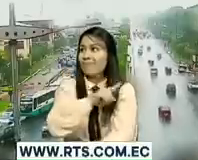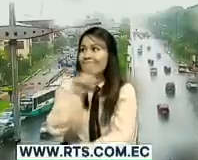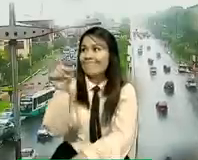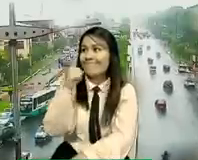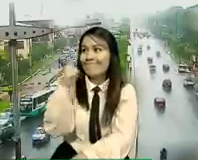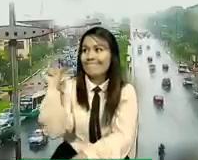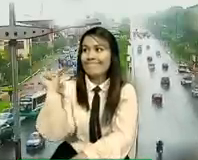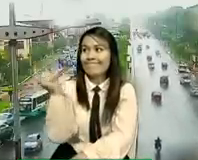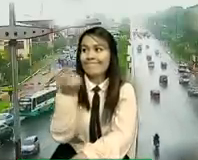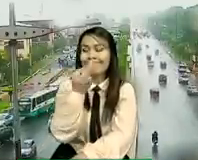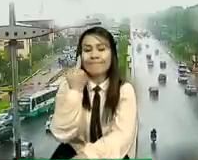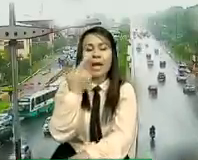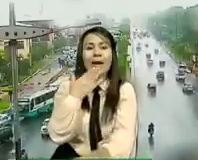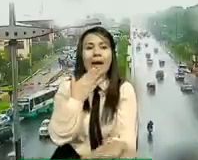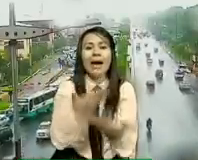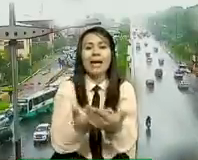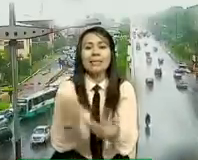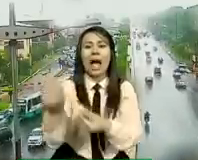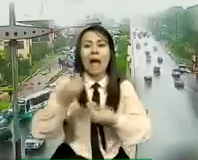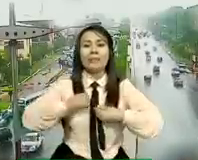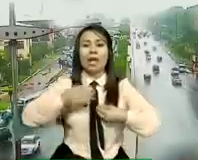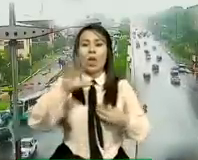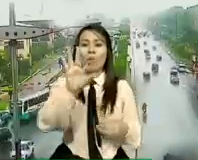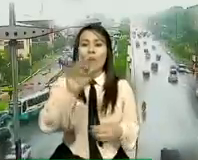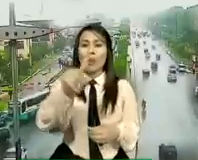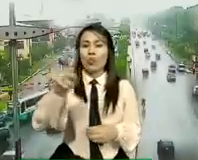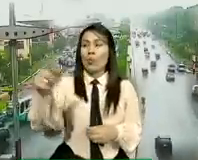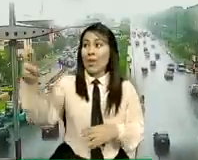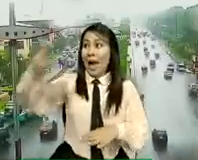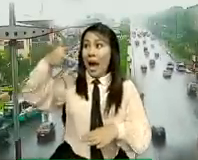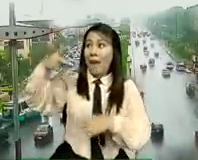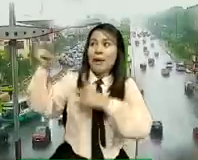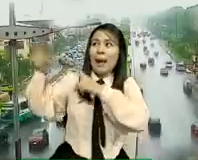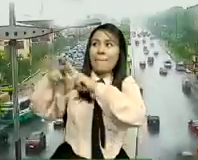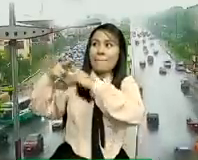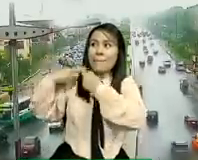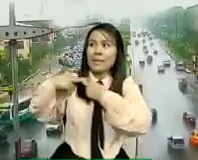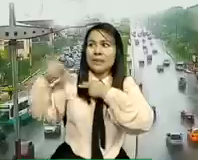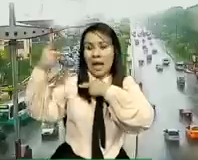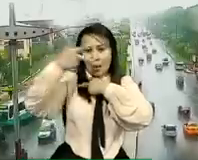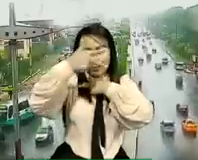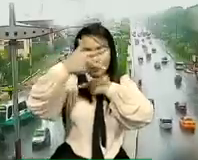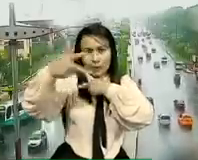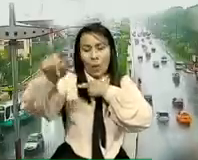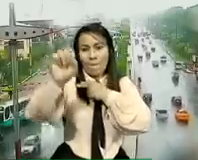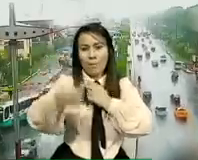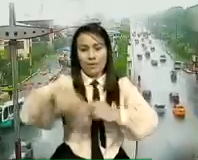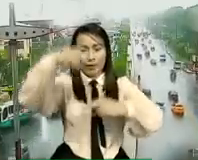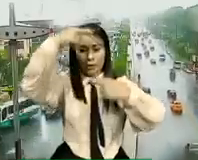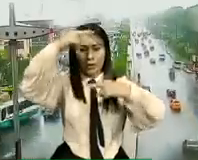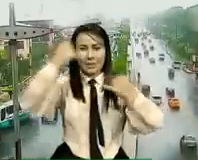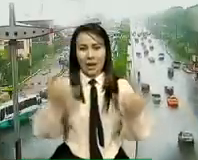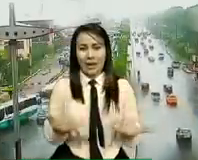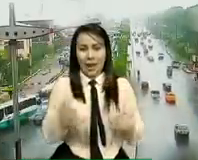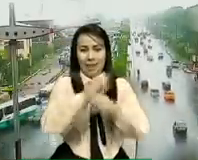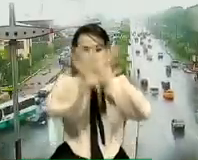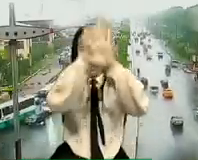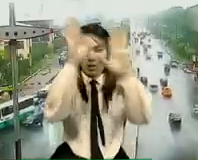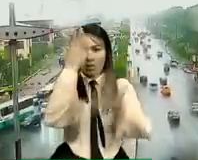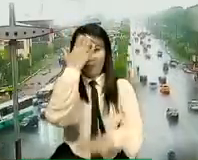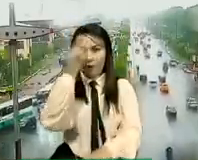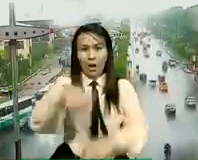ahí. Bueno, gracias al 911 por las imágenes que nos ha brindado. Y podemos apreciar cómo está el tránsito y cómo está la